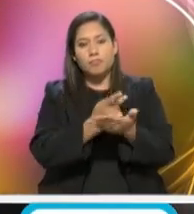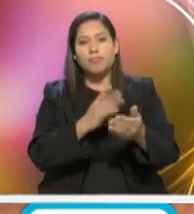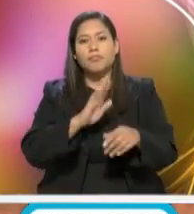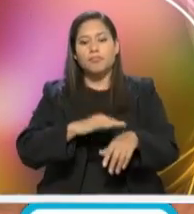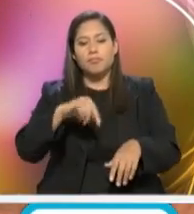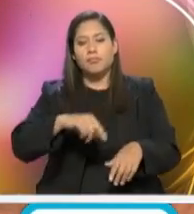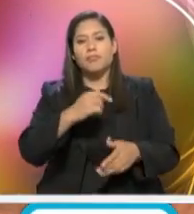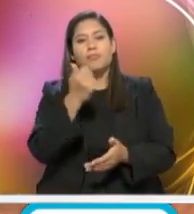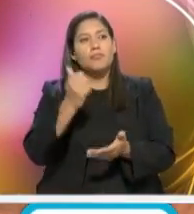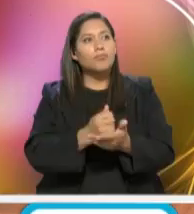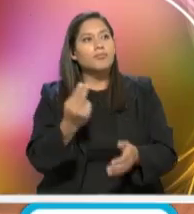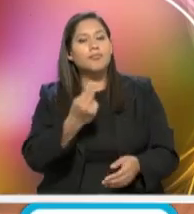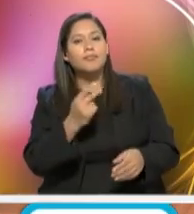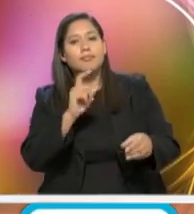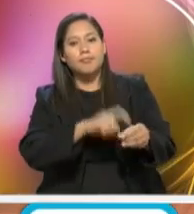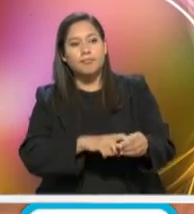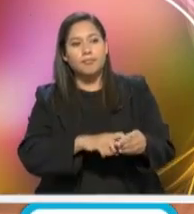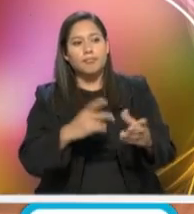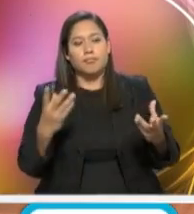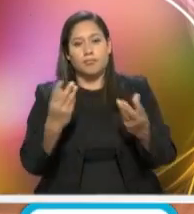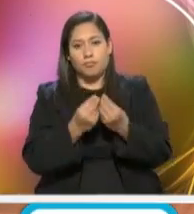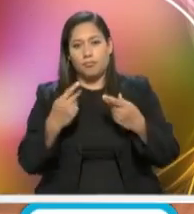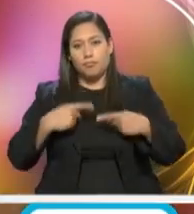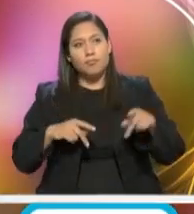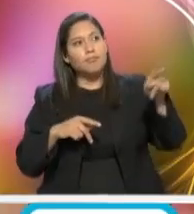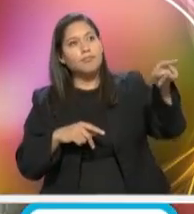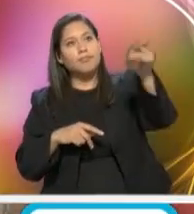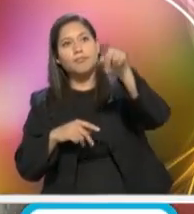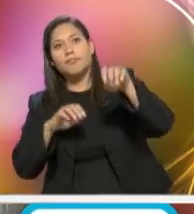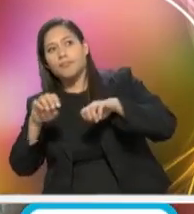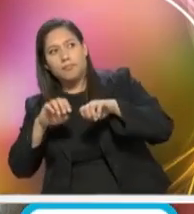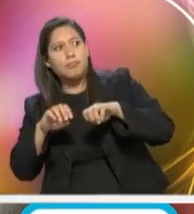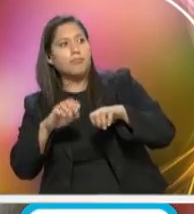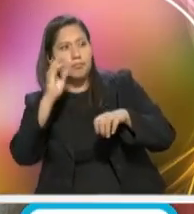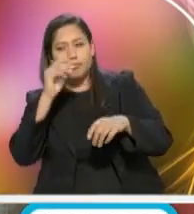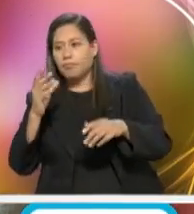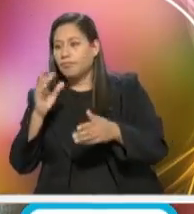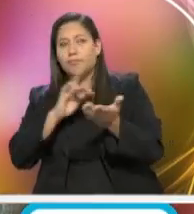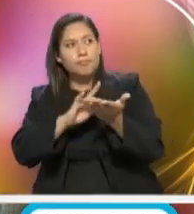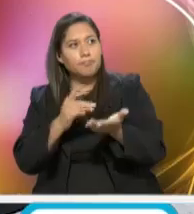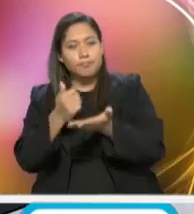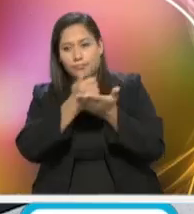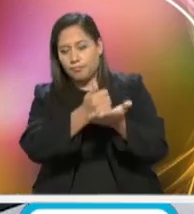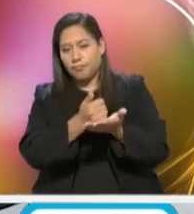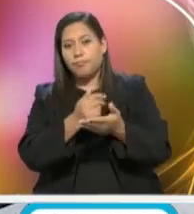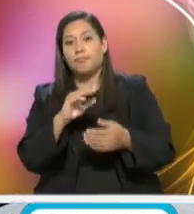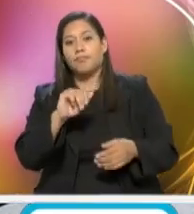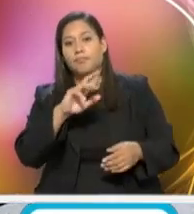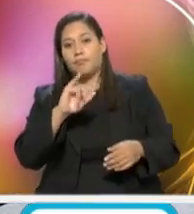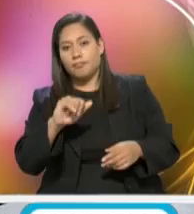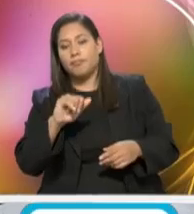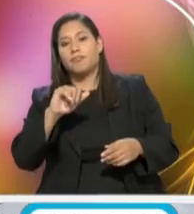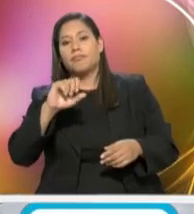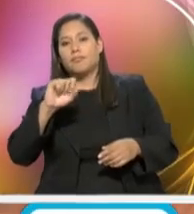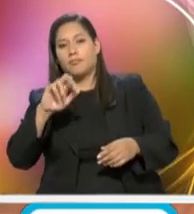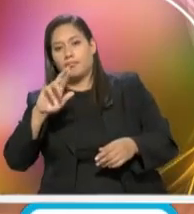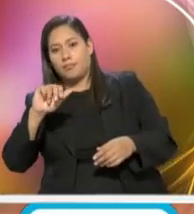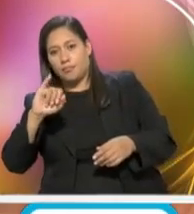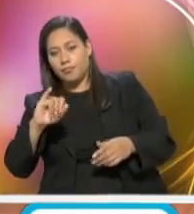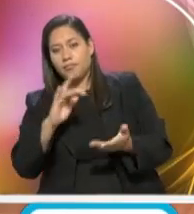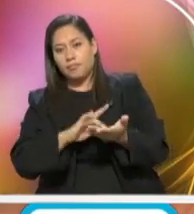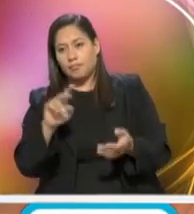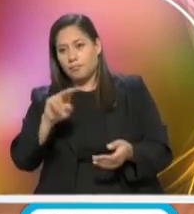necesitan en la ciudad, en conjunto con los empleadores, para decir, pues vamos a atacar este sector. Excelente. María de los Ángeles, Saraí, gracias de verdad